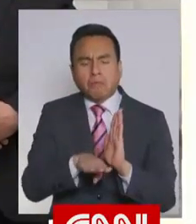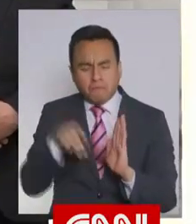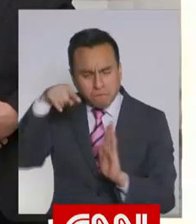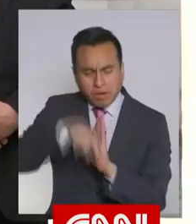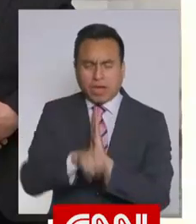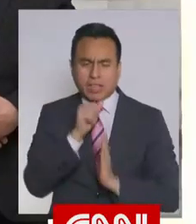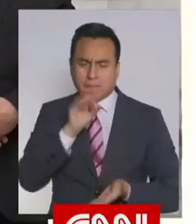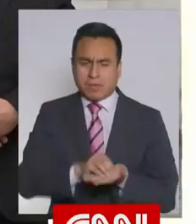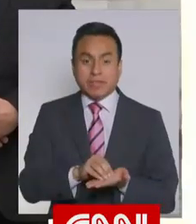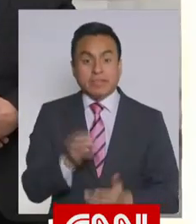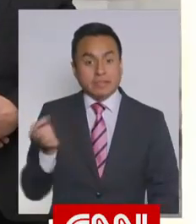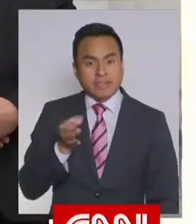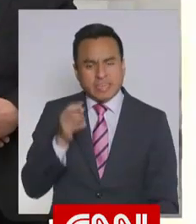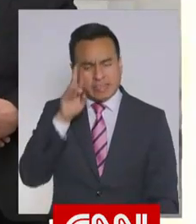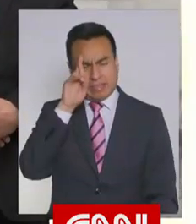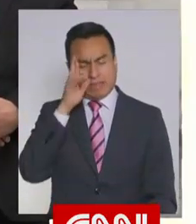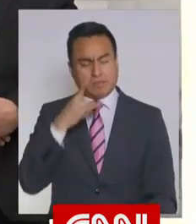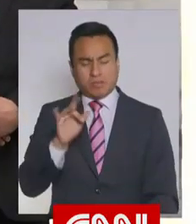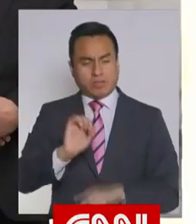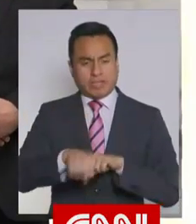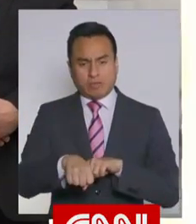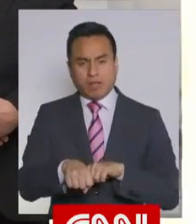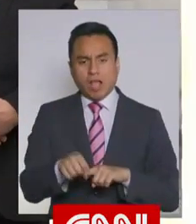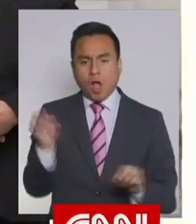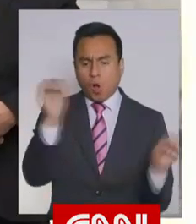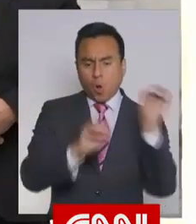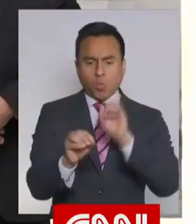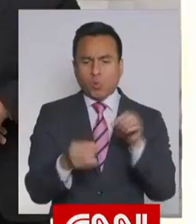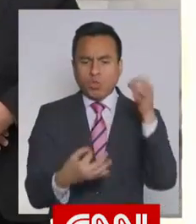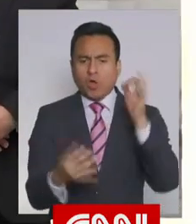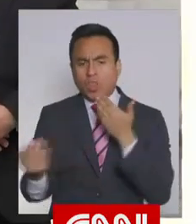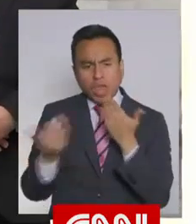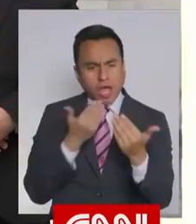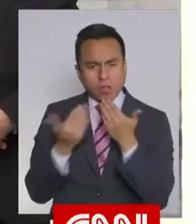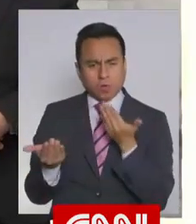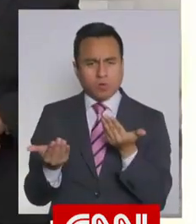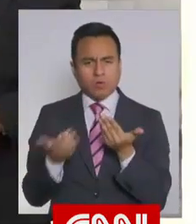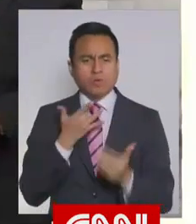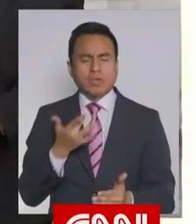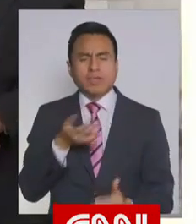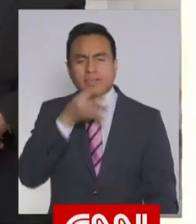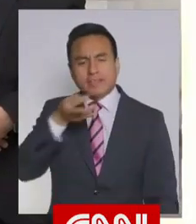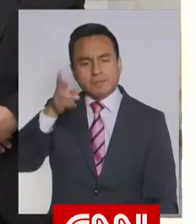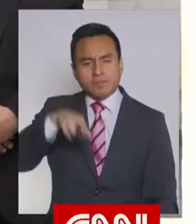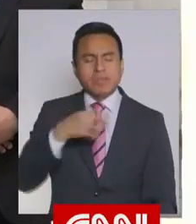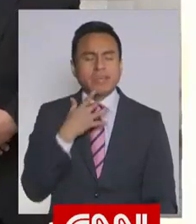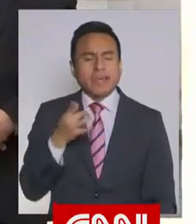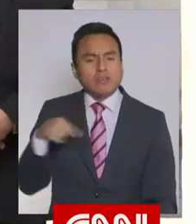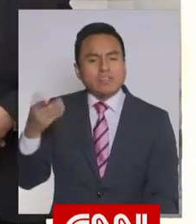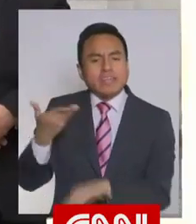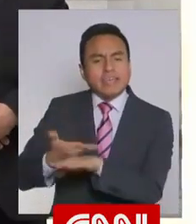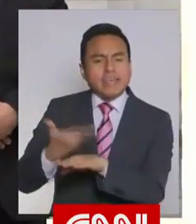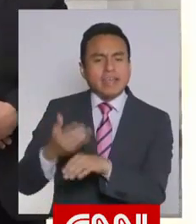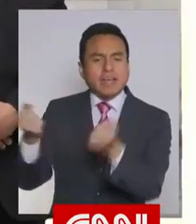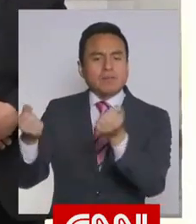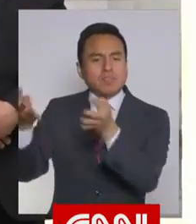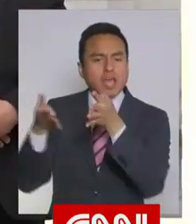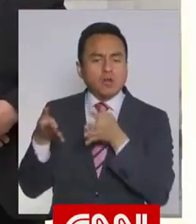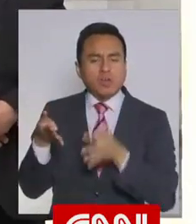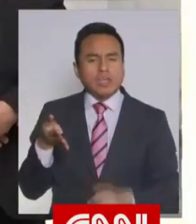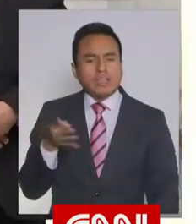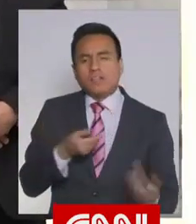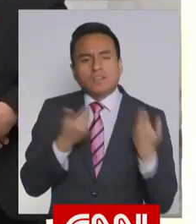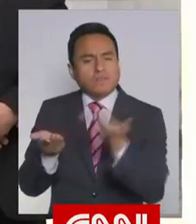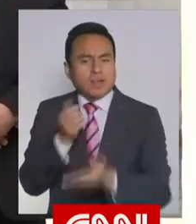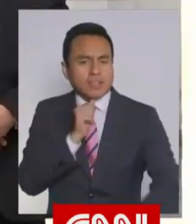señales que le extraña que no hayan aceptado porque ha sido algo construido en este diálogo y por eso le insisto que es lo que quieren ellos que no se le está entregando